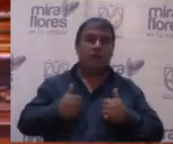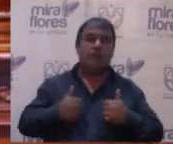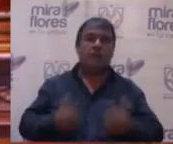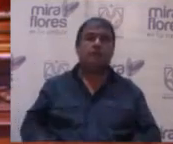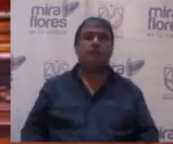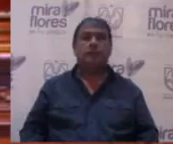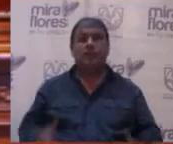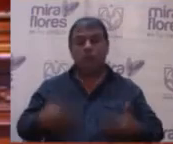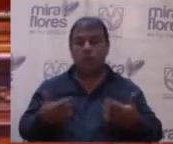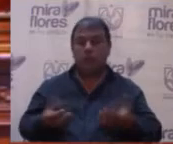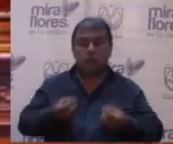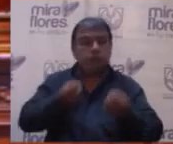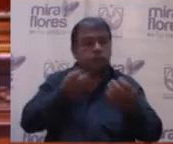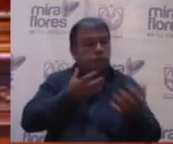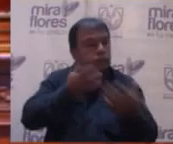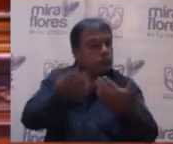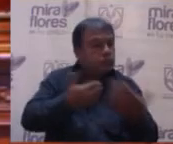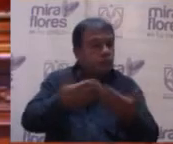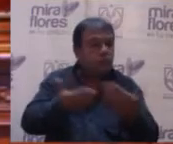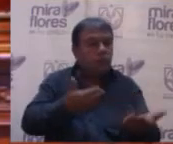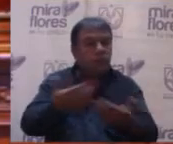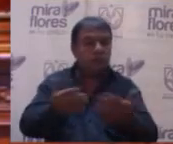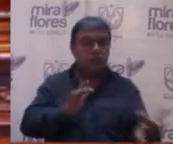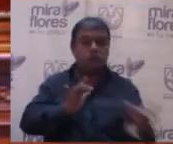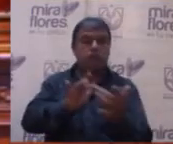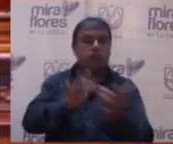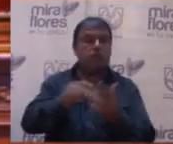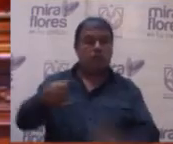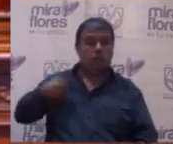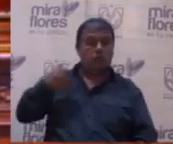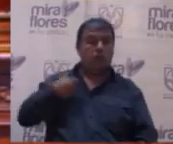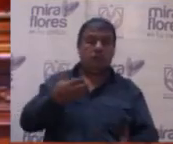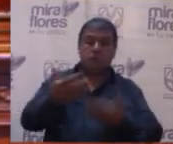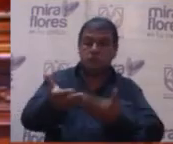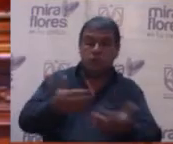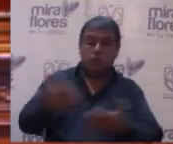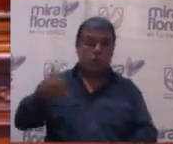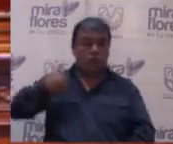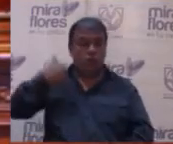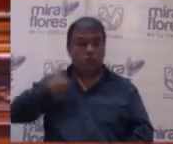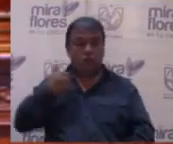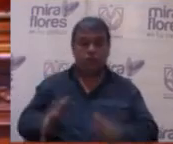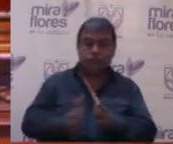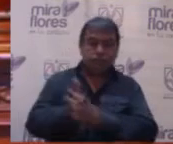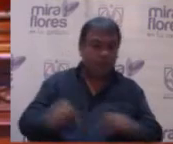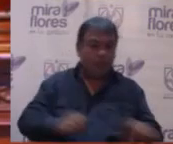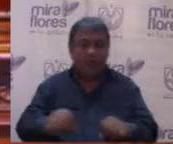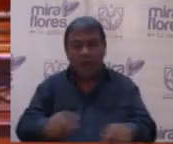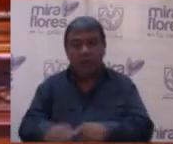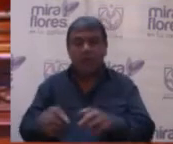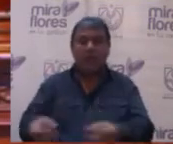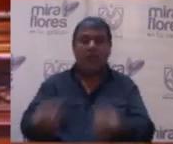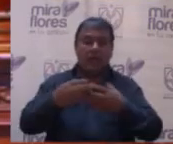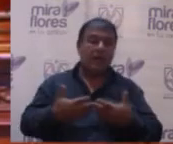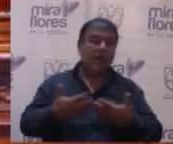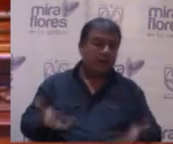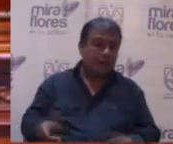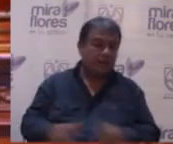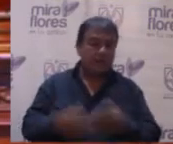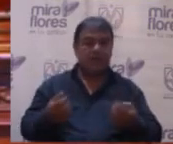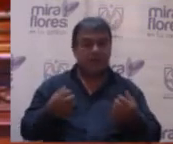vida, puede entregar muchas cosas en esta interacción a los jóvenes, y los jóvenes con su dinamismo, también darles esa savia